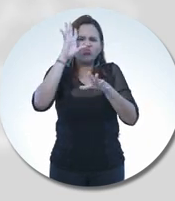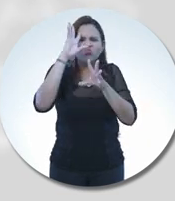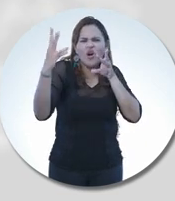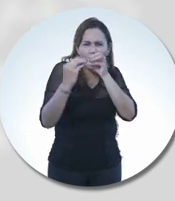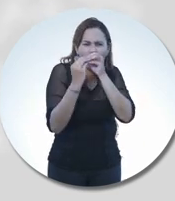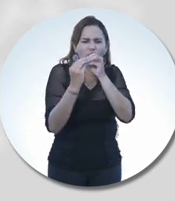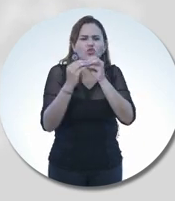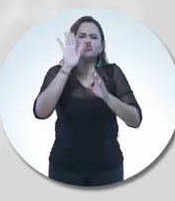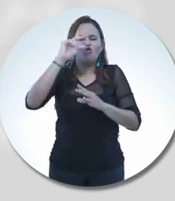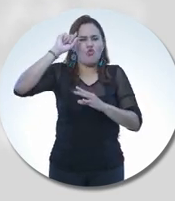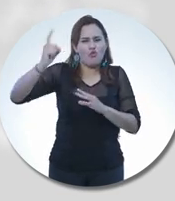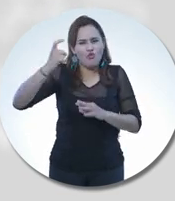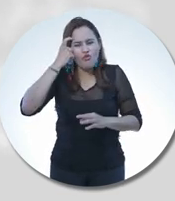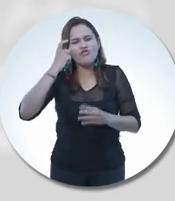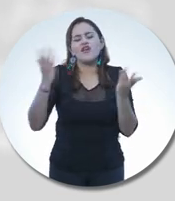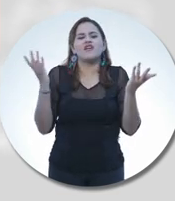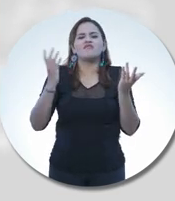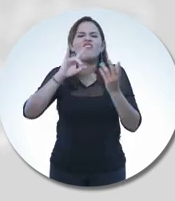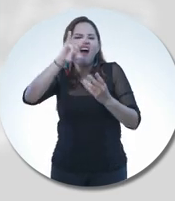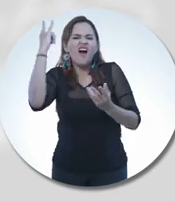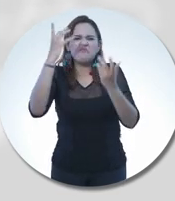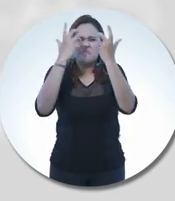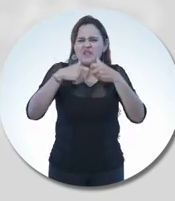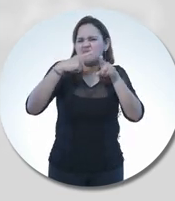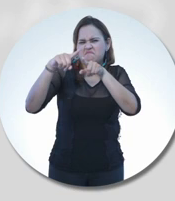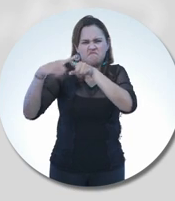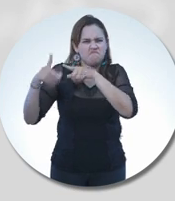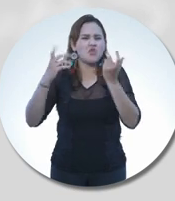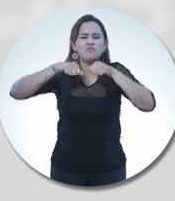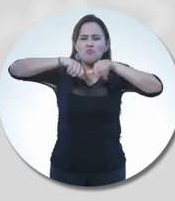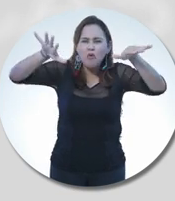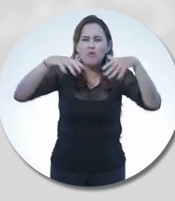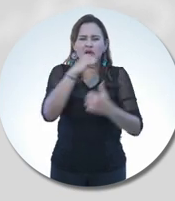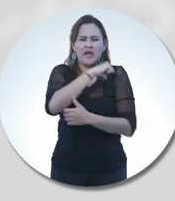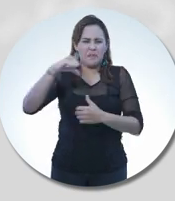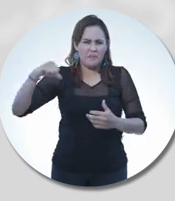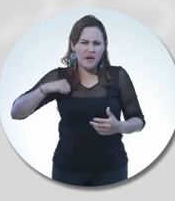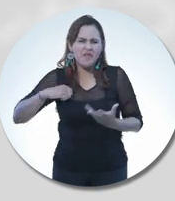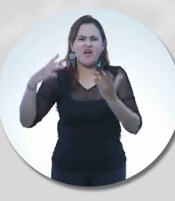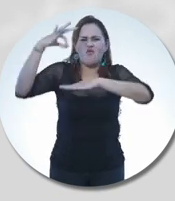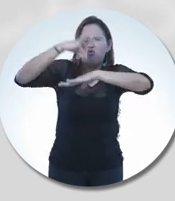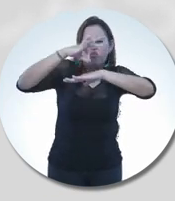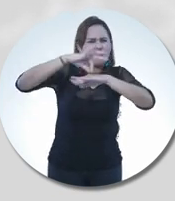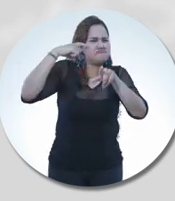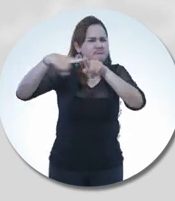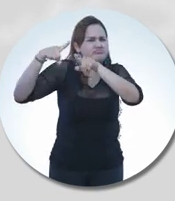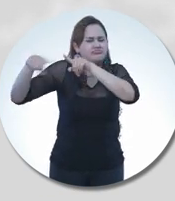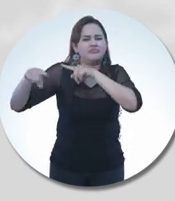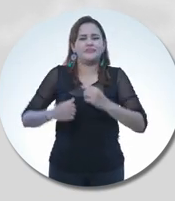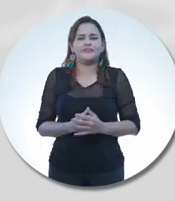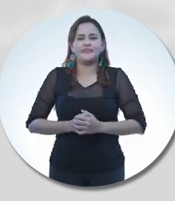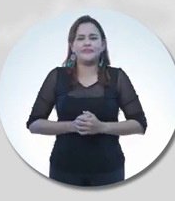con entidades descentralizadas gobiernos locales y departamentales fundaciones y empresas públicas y privadas